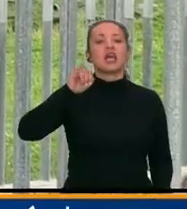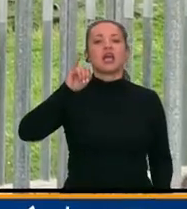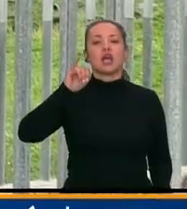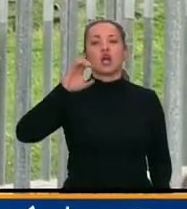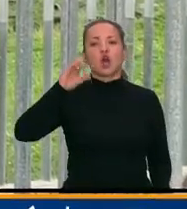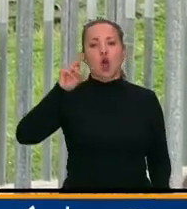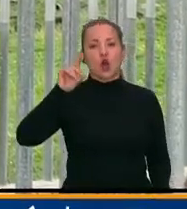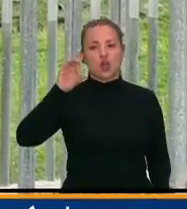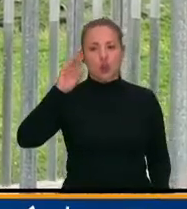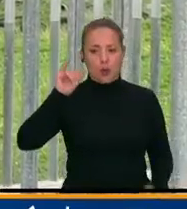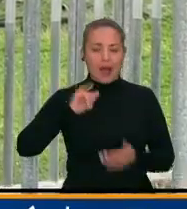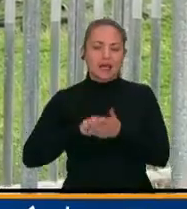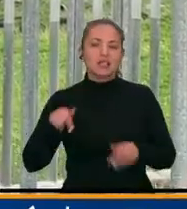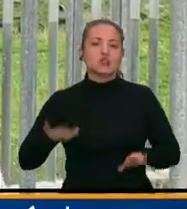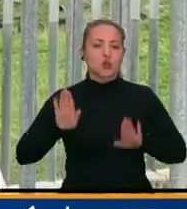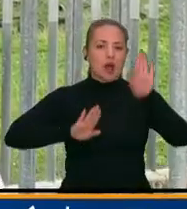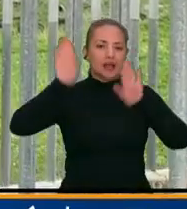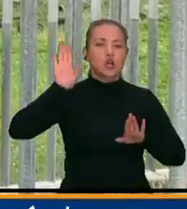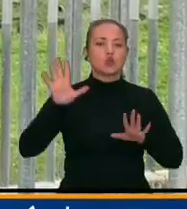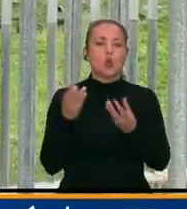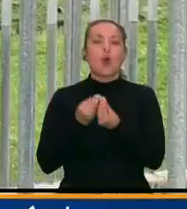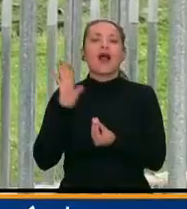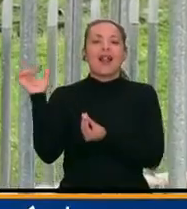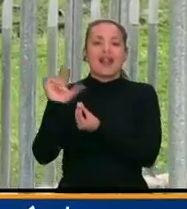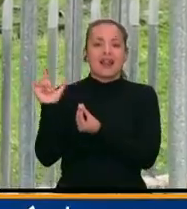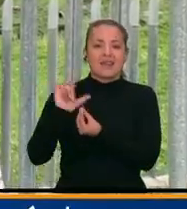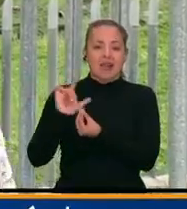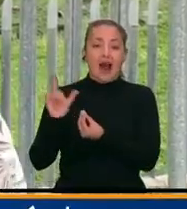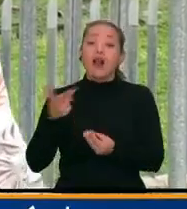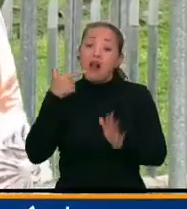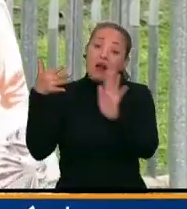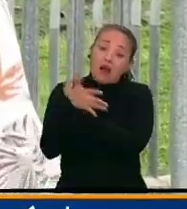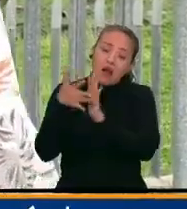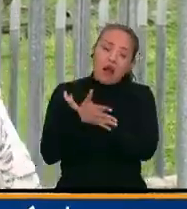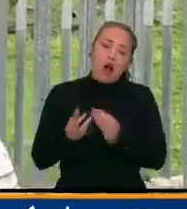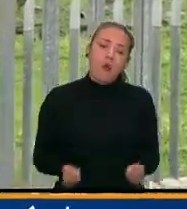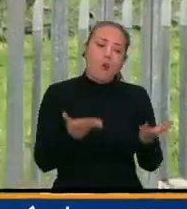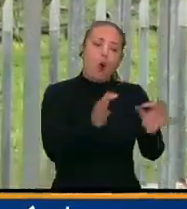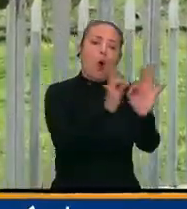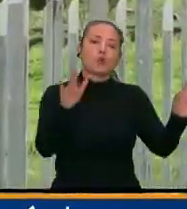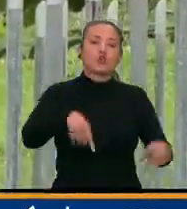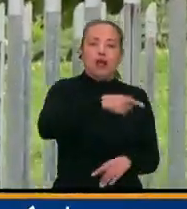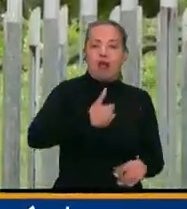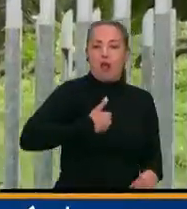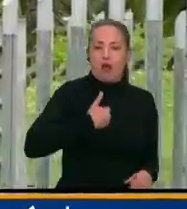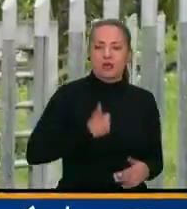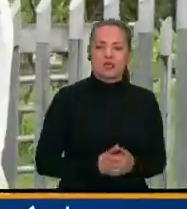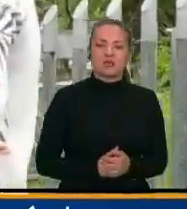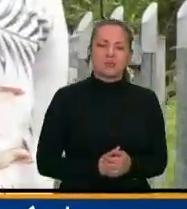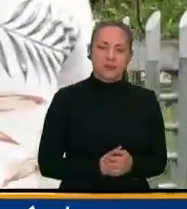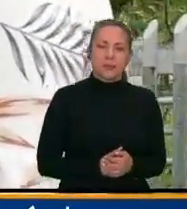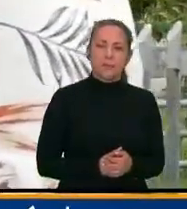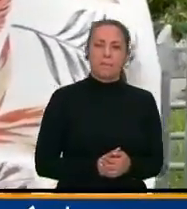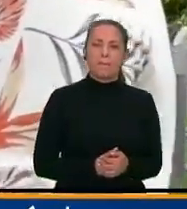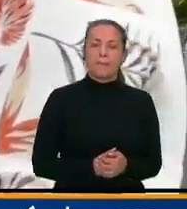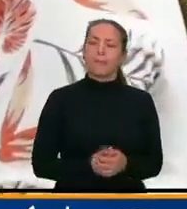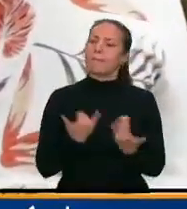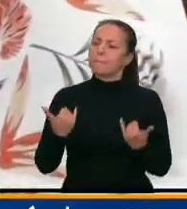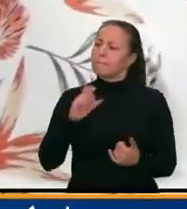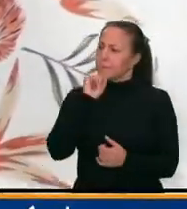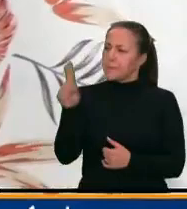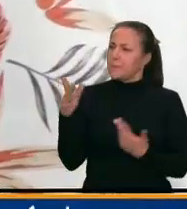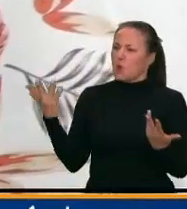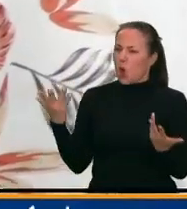partido liberal dice que le va a dar oportunidades a los jóvenes Danny Moreno cómo va a ser para usted